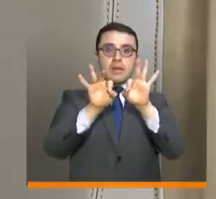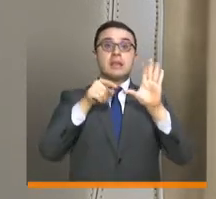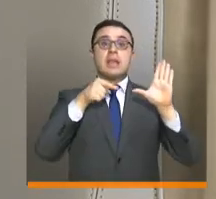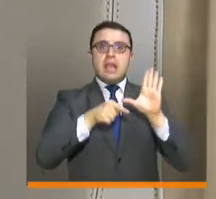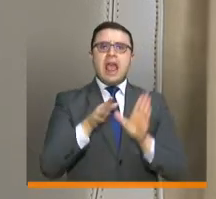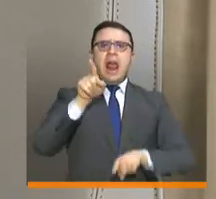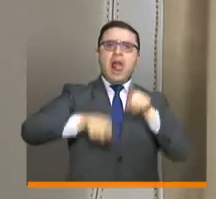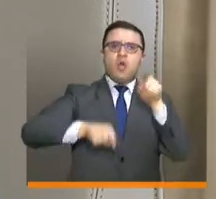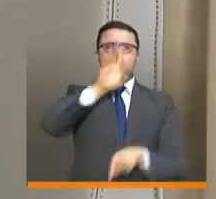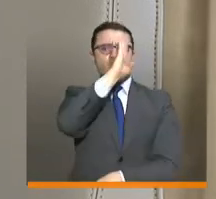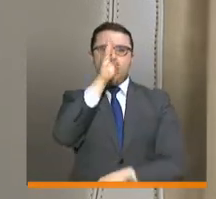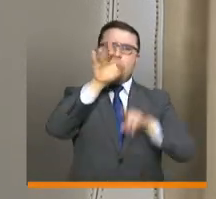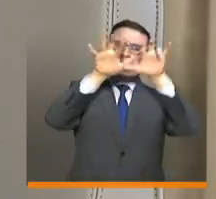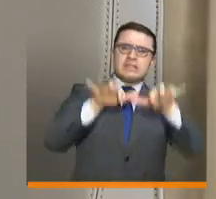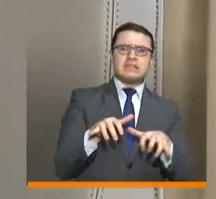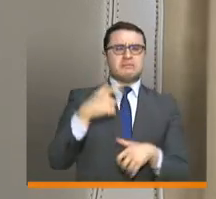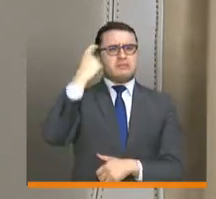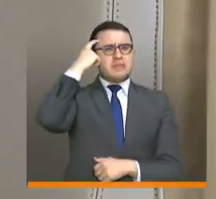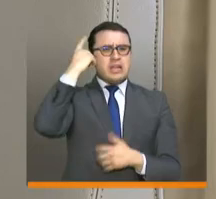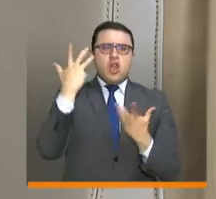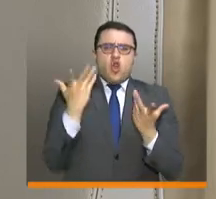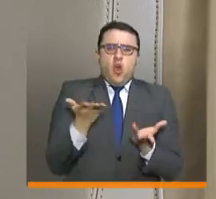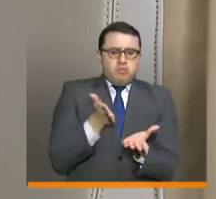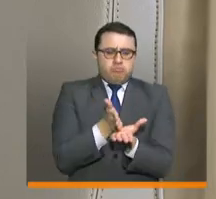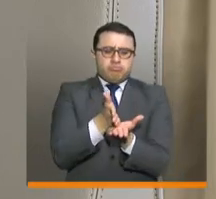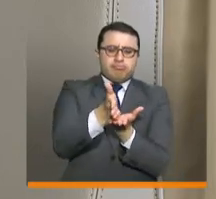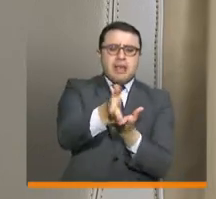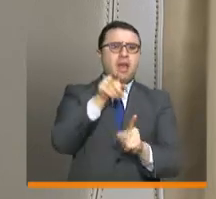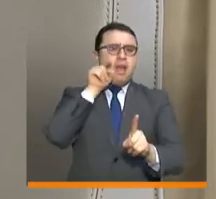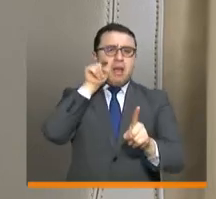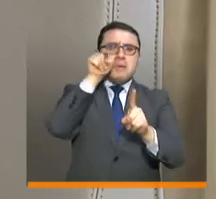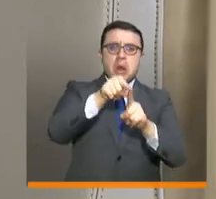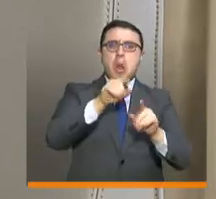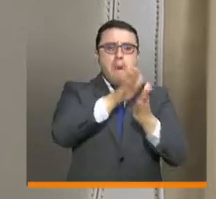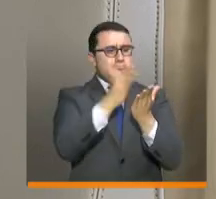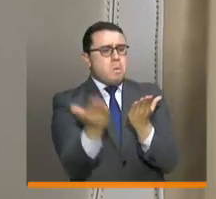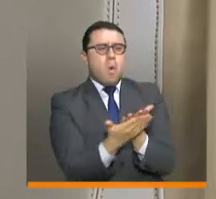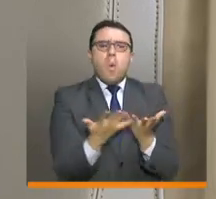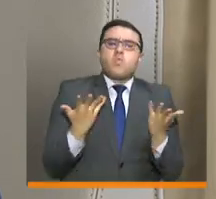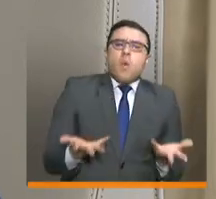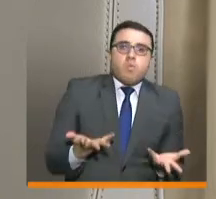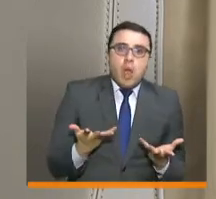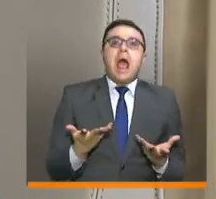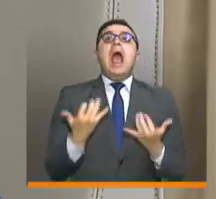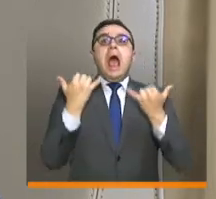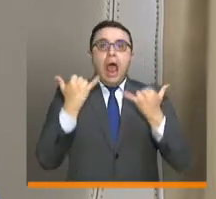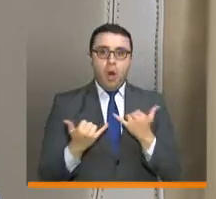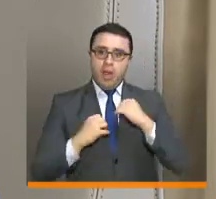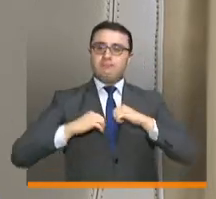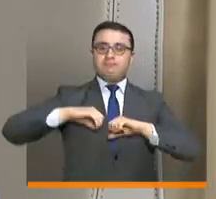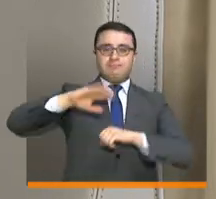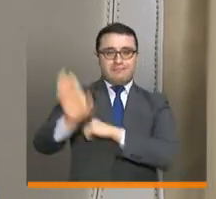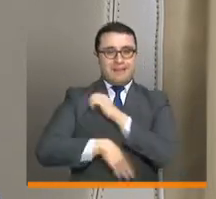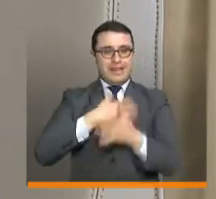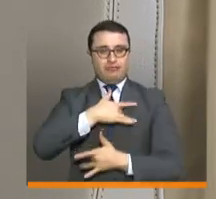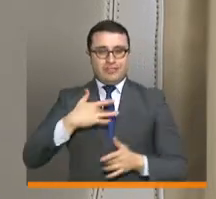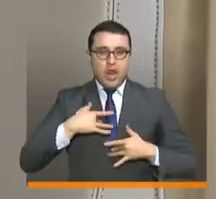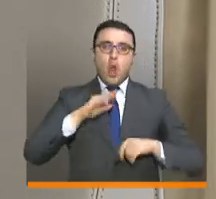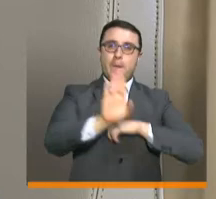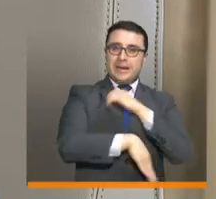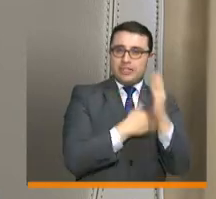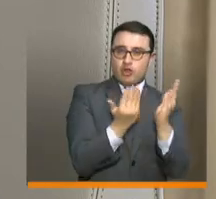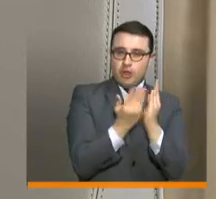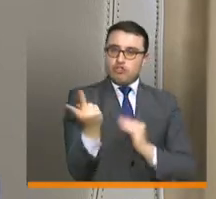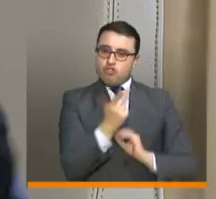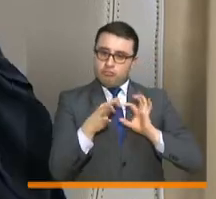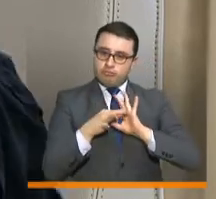inquietud de algunas secretarías era cómo materializaban los lineamientos en un detalle de protocolo, y con este trabajo del ministro de Salud y el Ministerio de